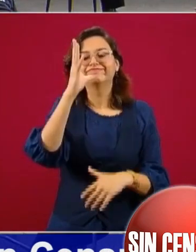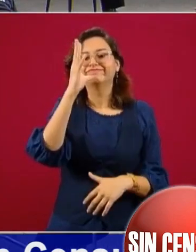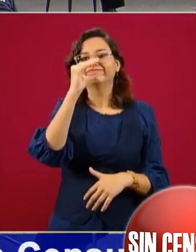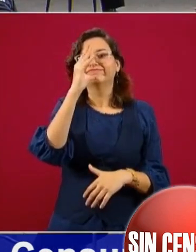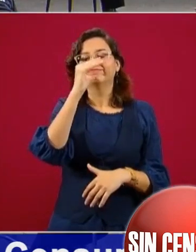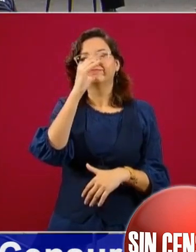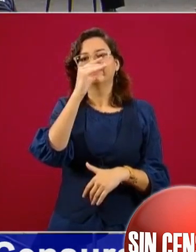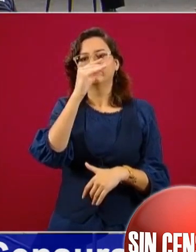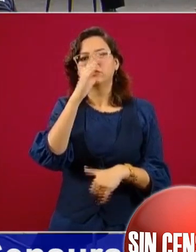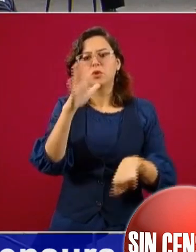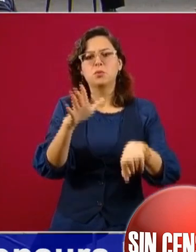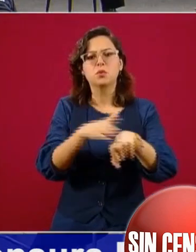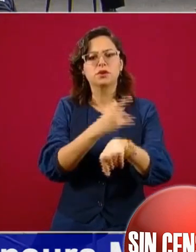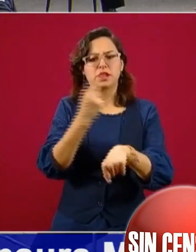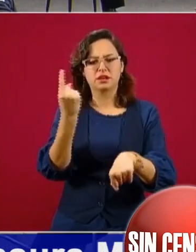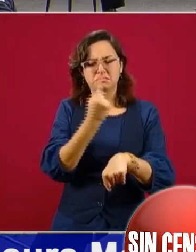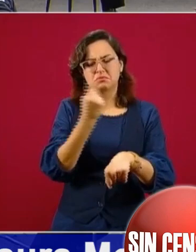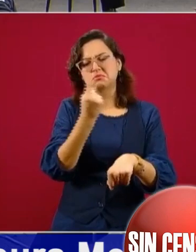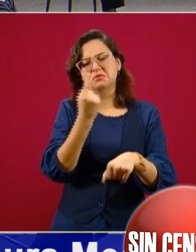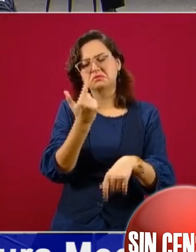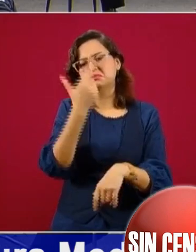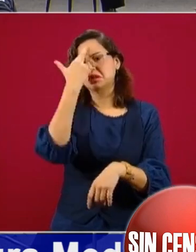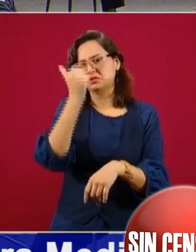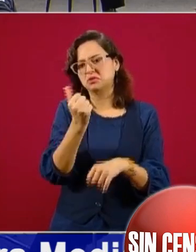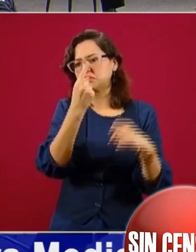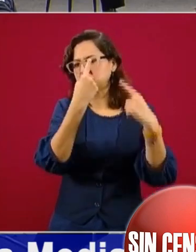por varias razones.